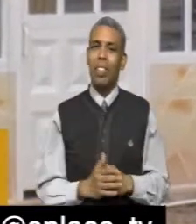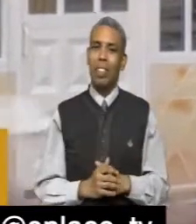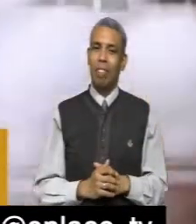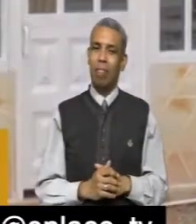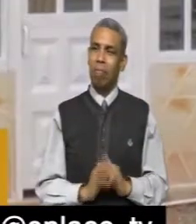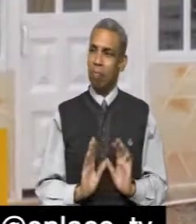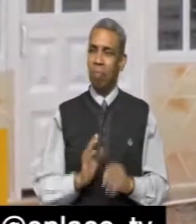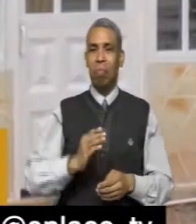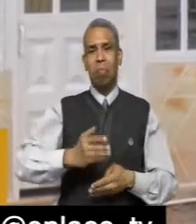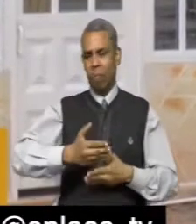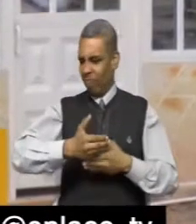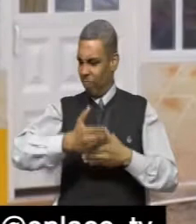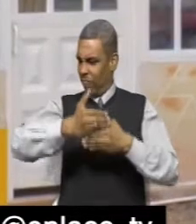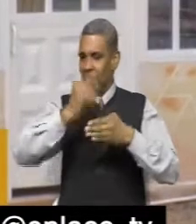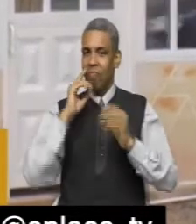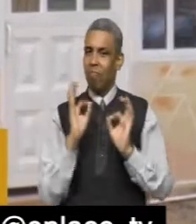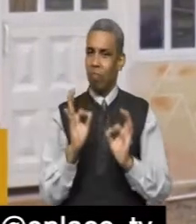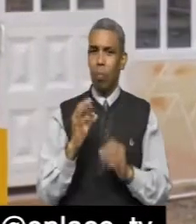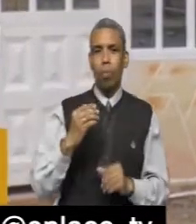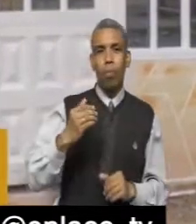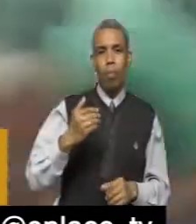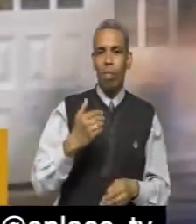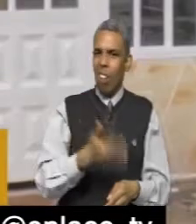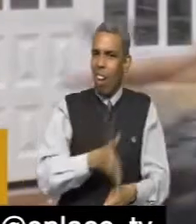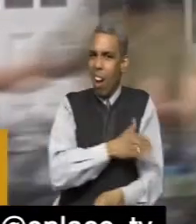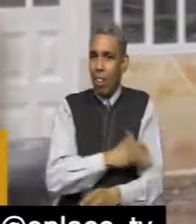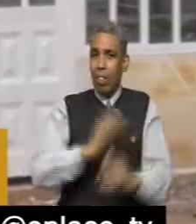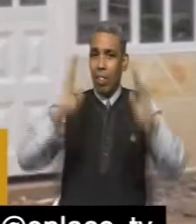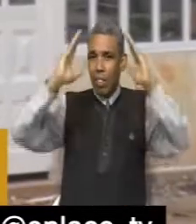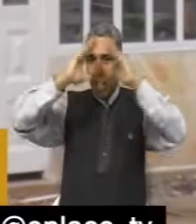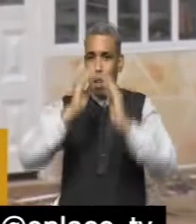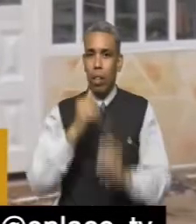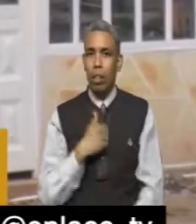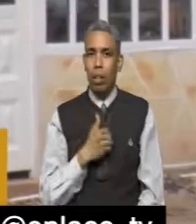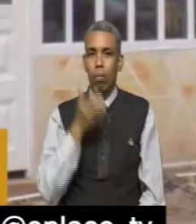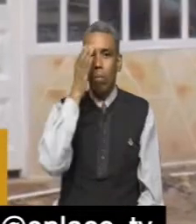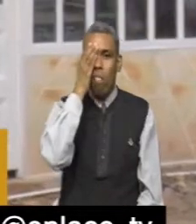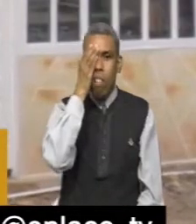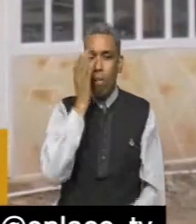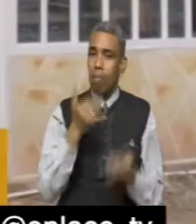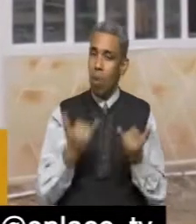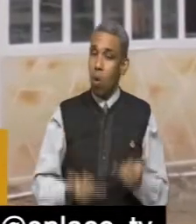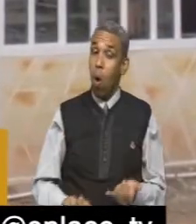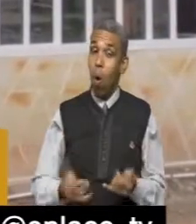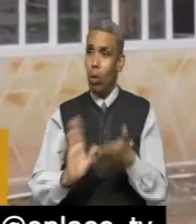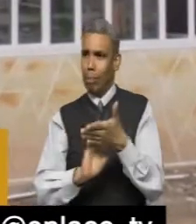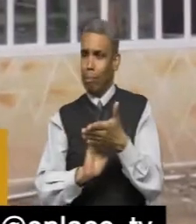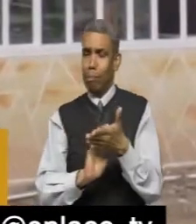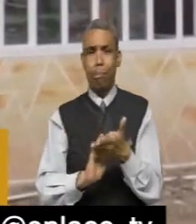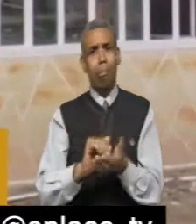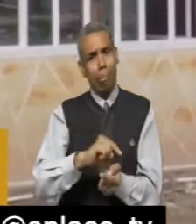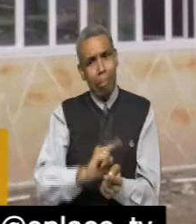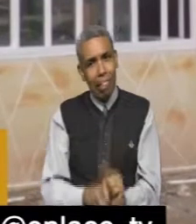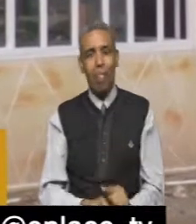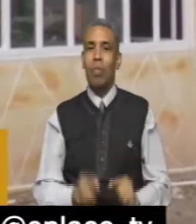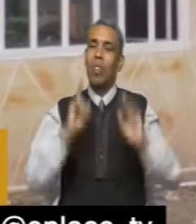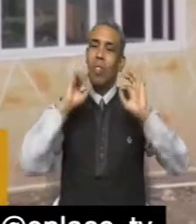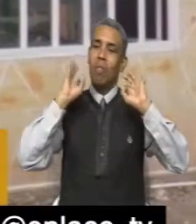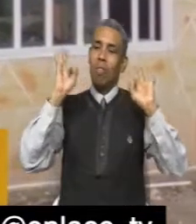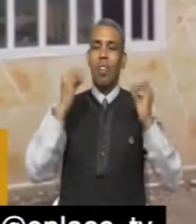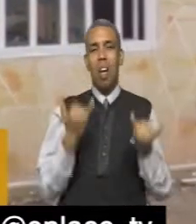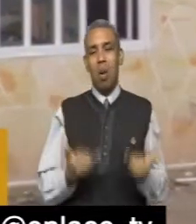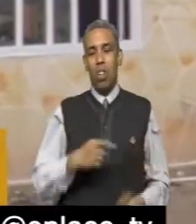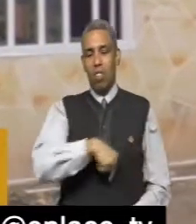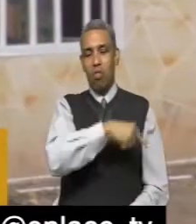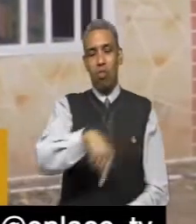de material, yo digo, porque las casitas quedaron muy hermosas. Y una es una casita digna donde nosotros vamos a vivir,